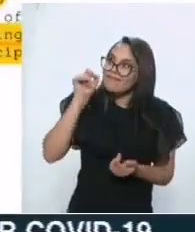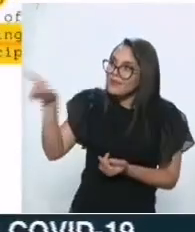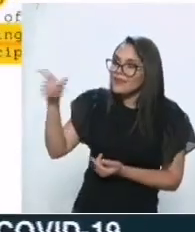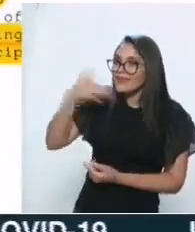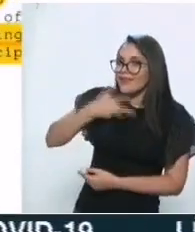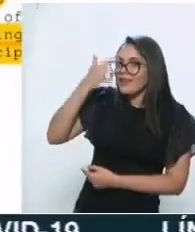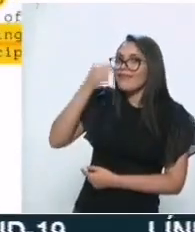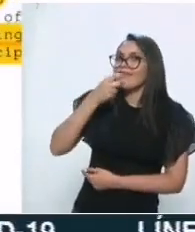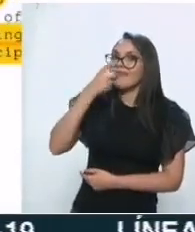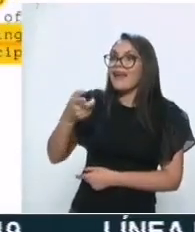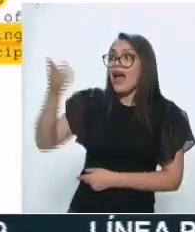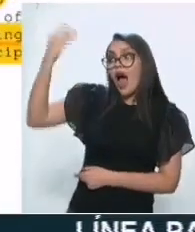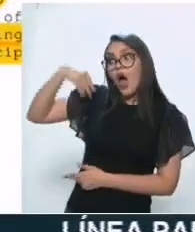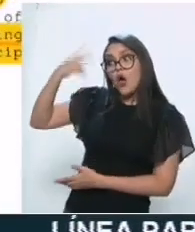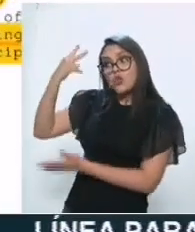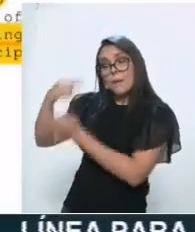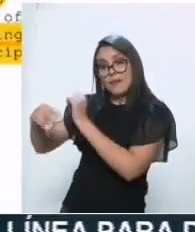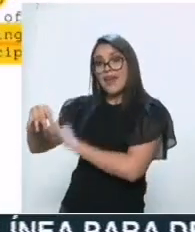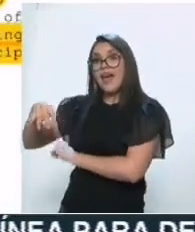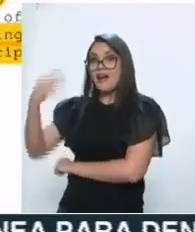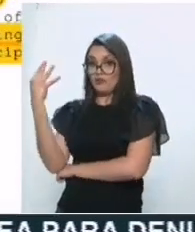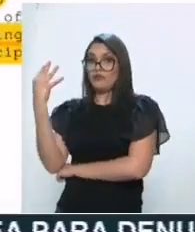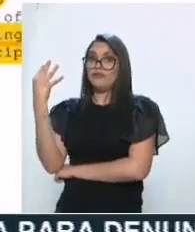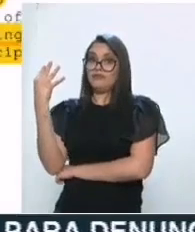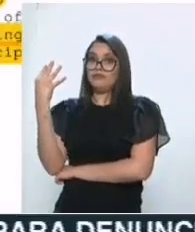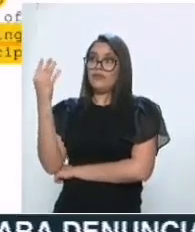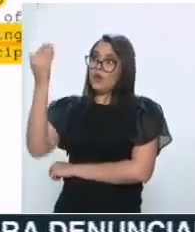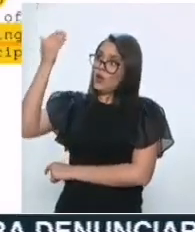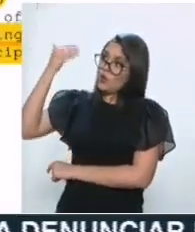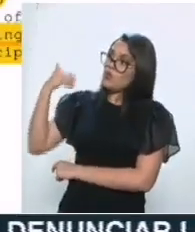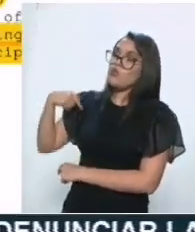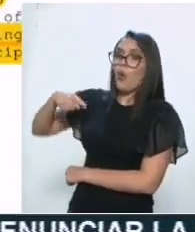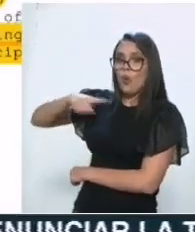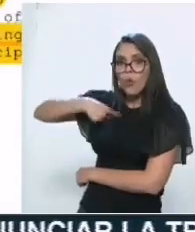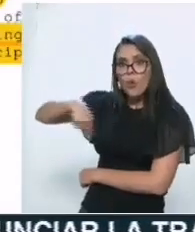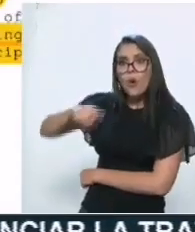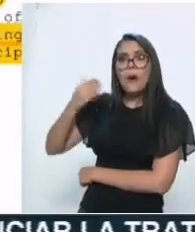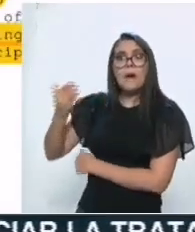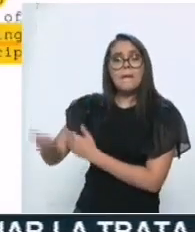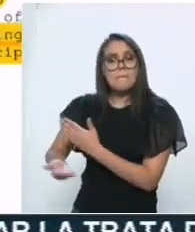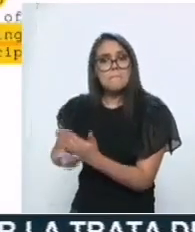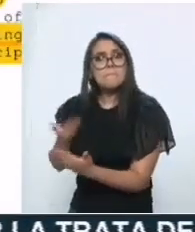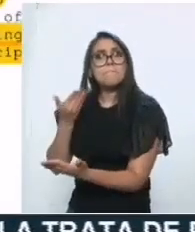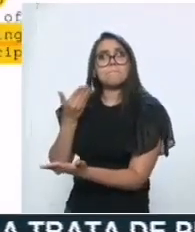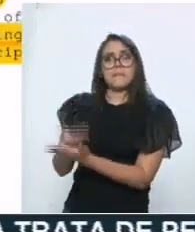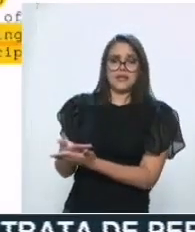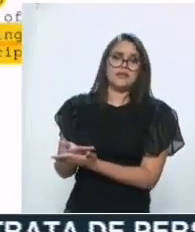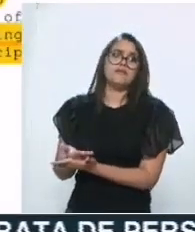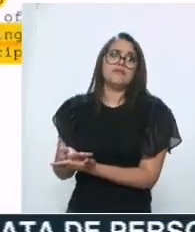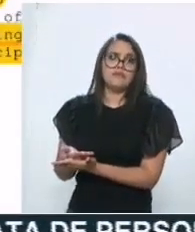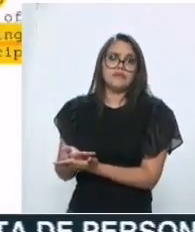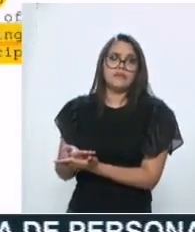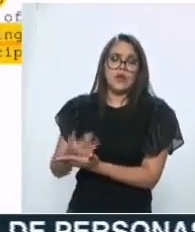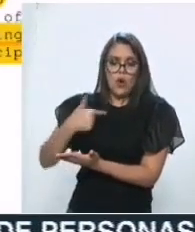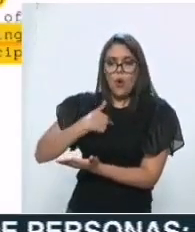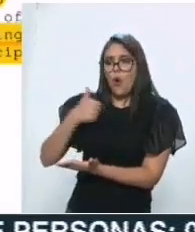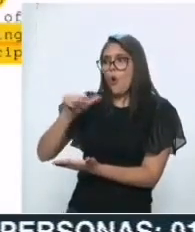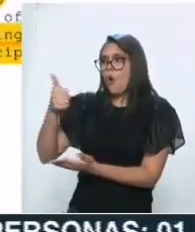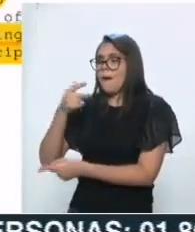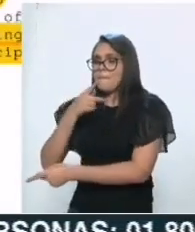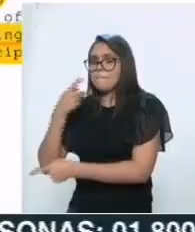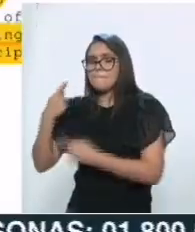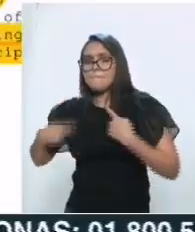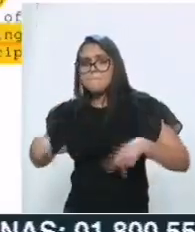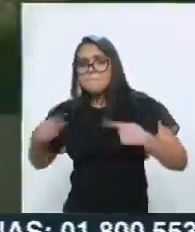2014, hace casi 7 años, en septiembre de ese año, presentamos Gonzalo Aguilar Sincer, yo, entre otras personas, Sergio